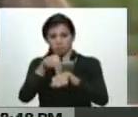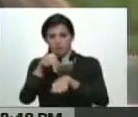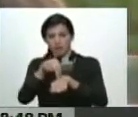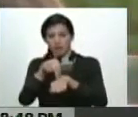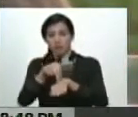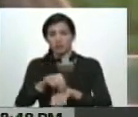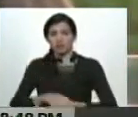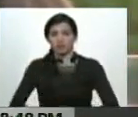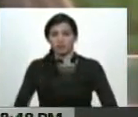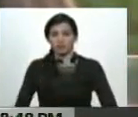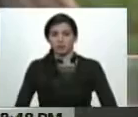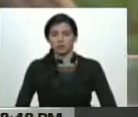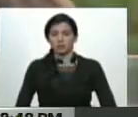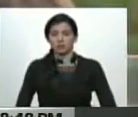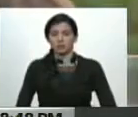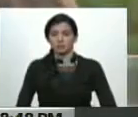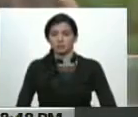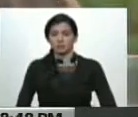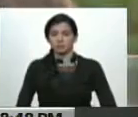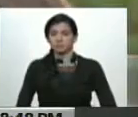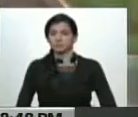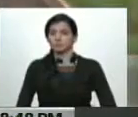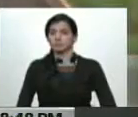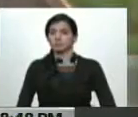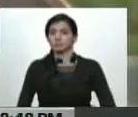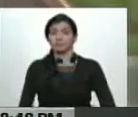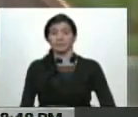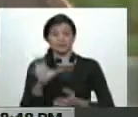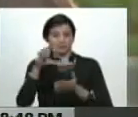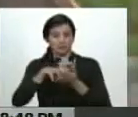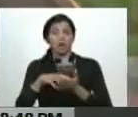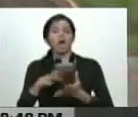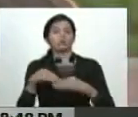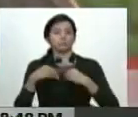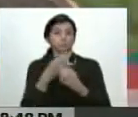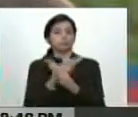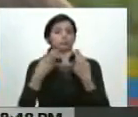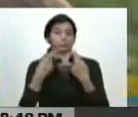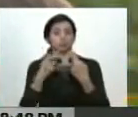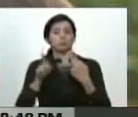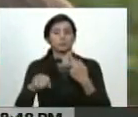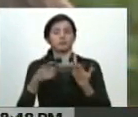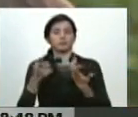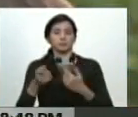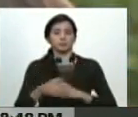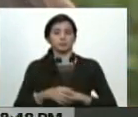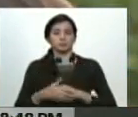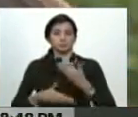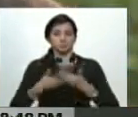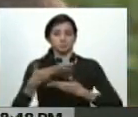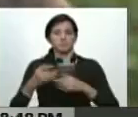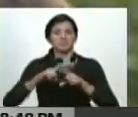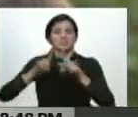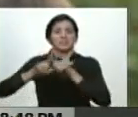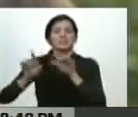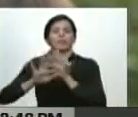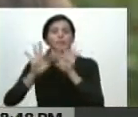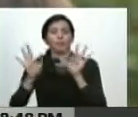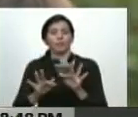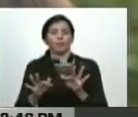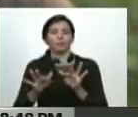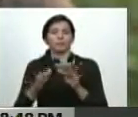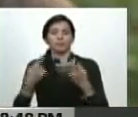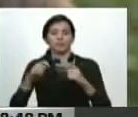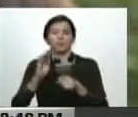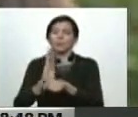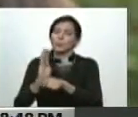nacional, que justamente vincula a todo el Estado para ir construyendo distintas formas y dinámicas para poder